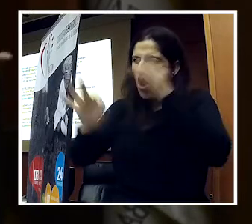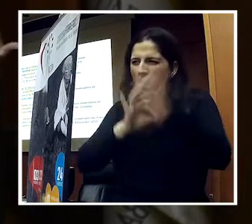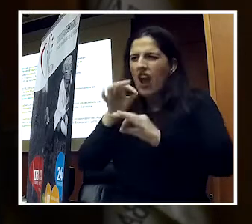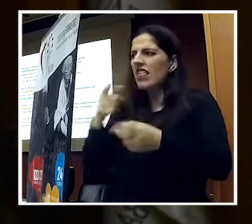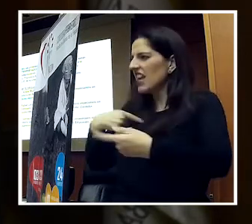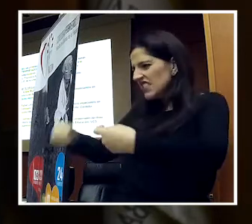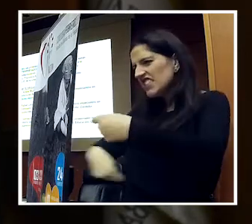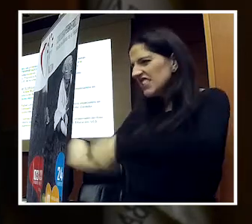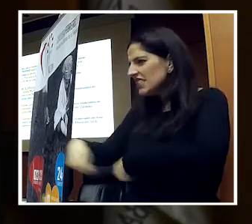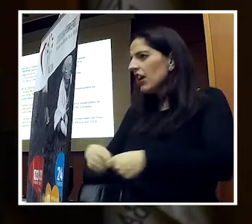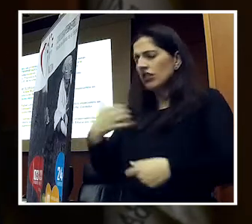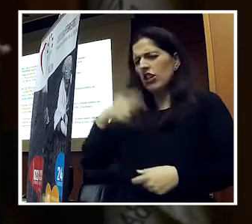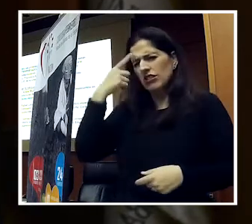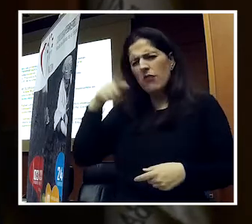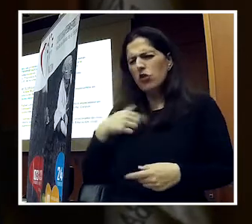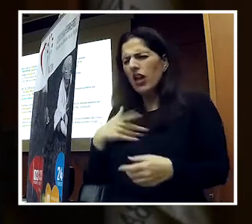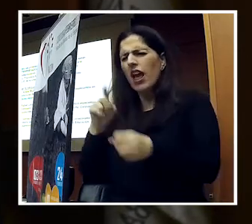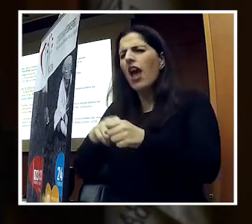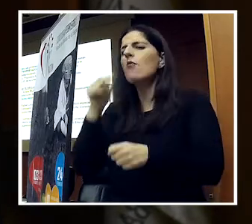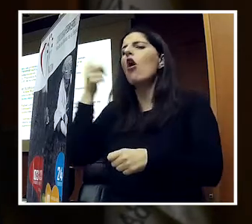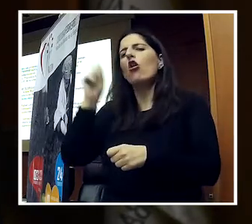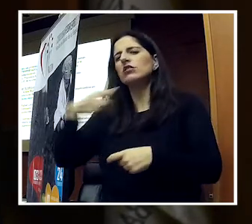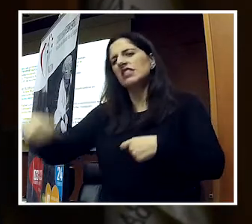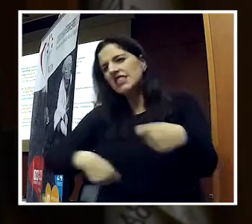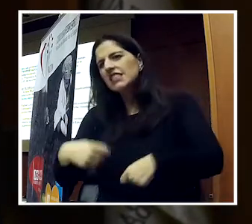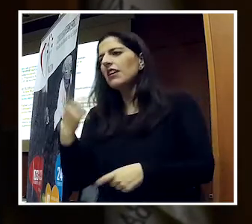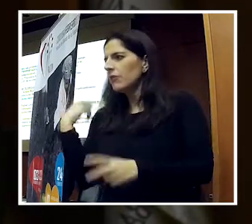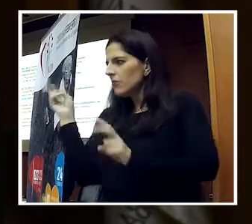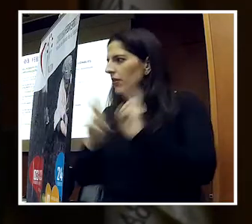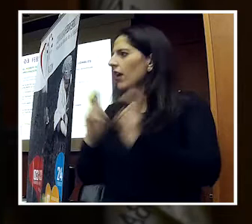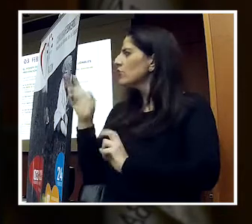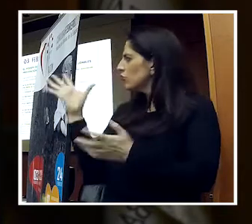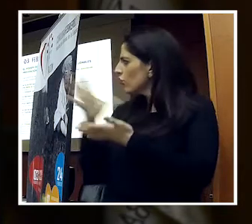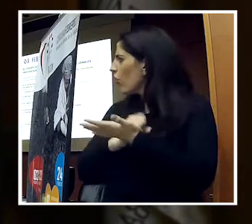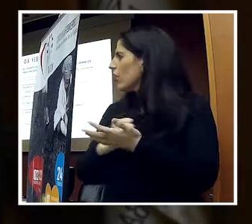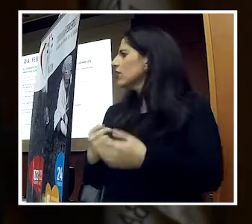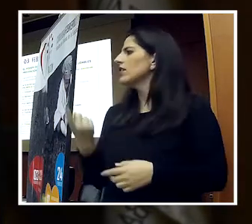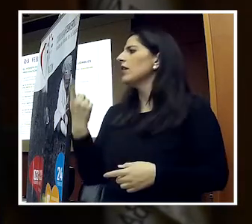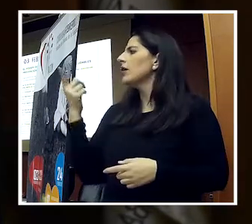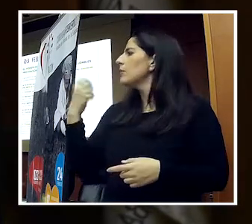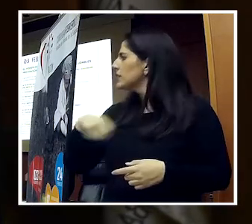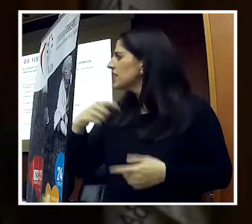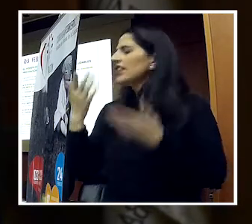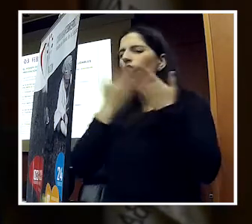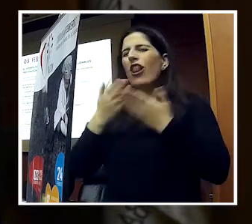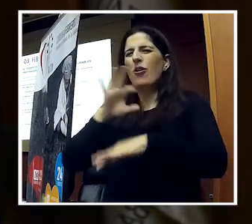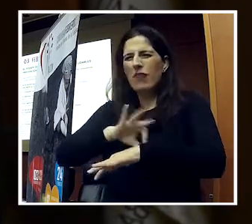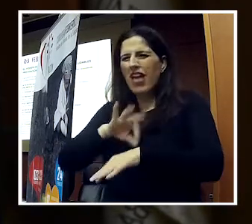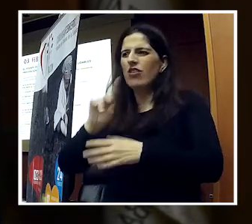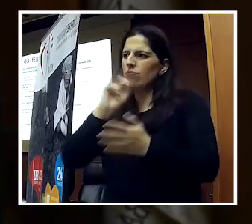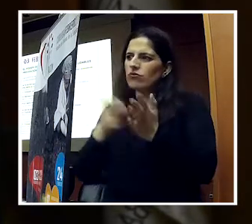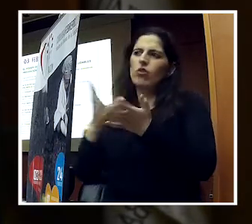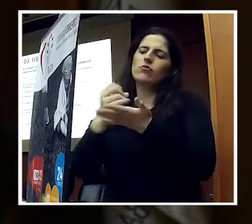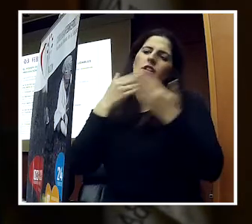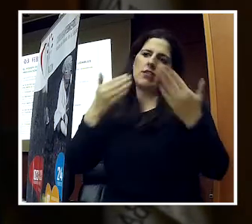si no estábamos ya convencidos para participar, a Rafael León, a Francisco Jesús Llorente. Y bueno, pues nada más, simplemente voy a empezar